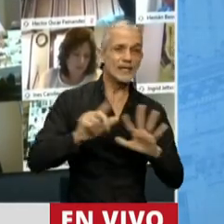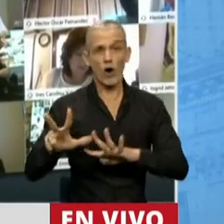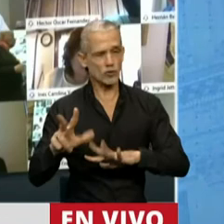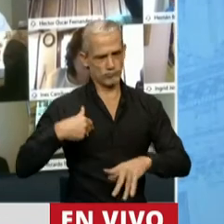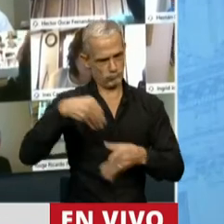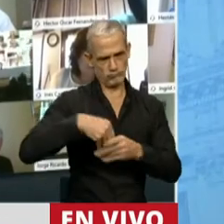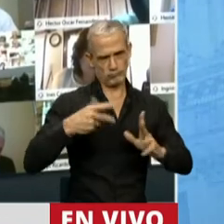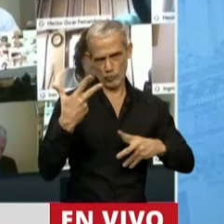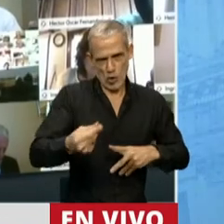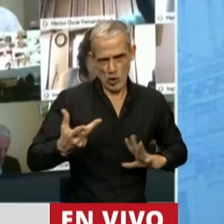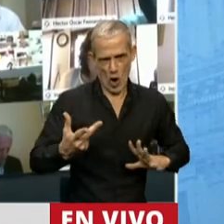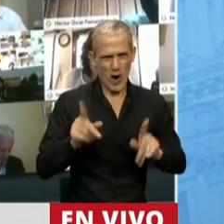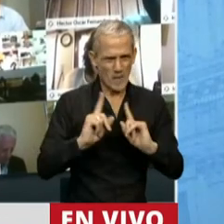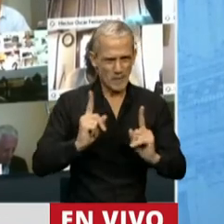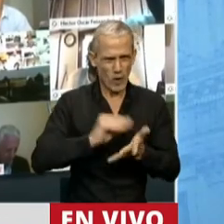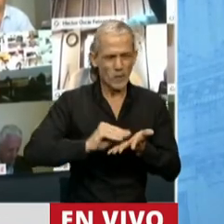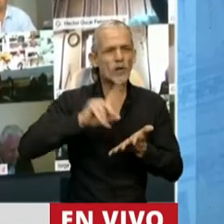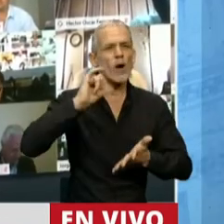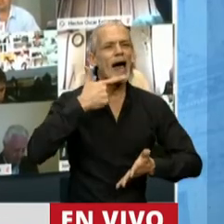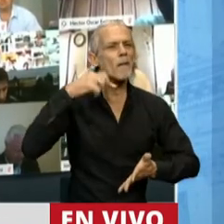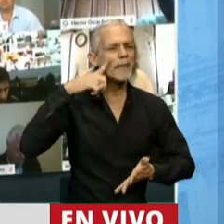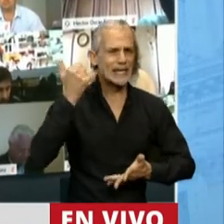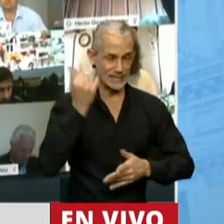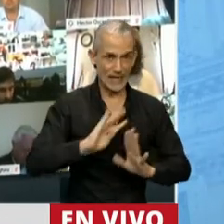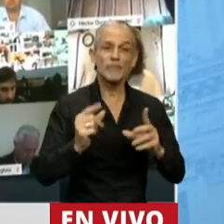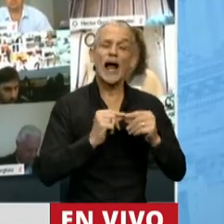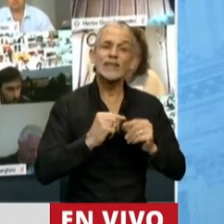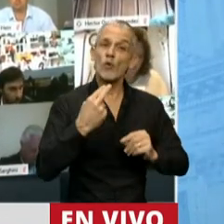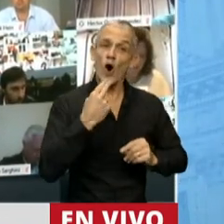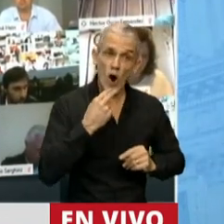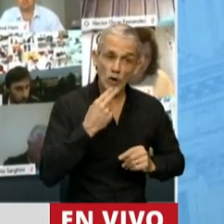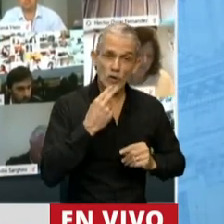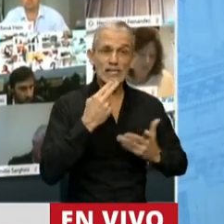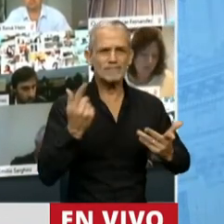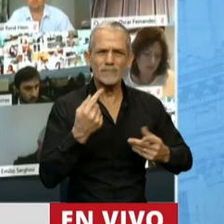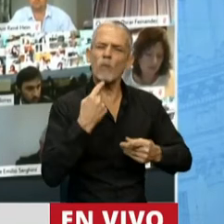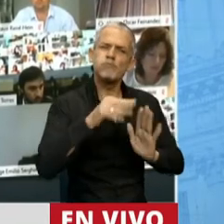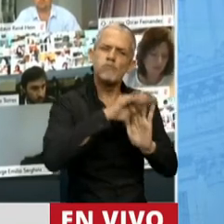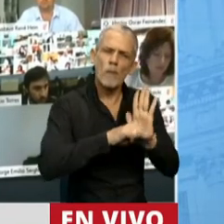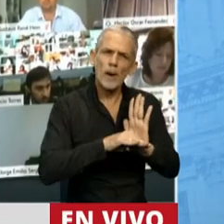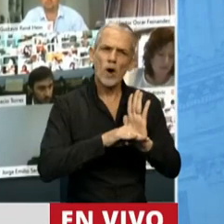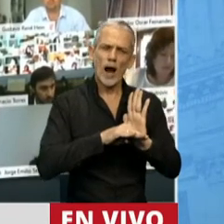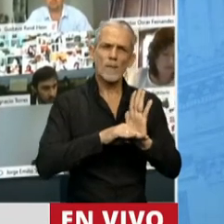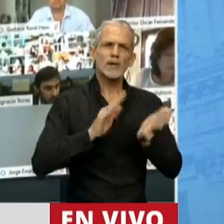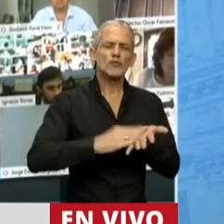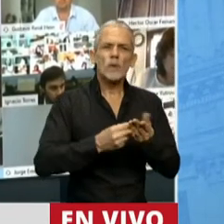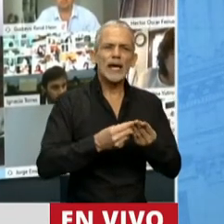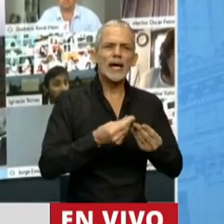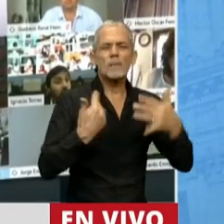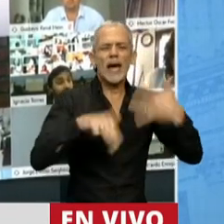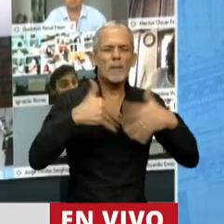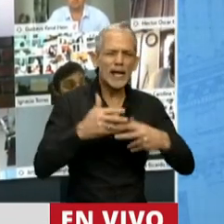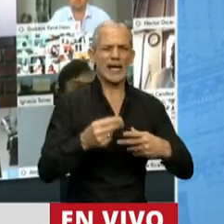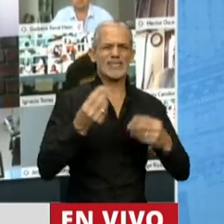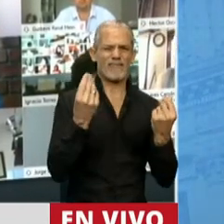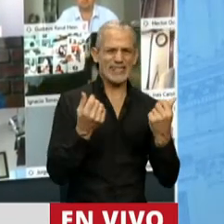bien lo mencionó el diputado de la esquina el artículo 11 donde el programa de para la emergencia financiera provincial